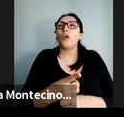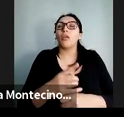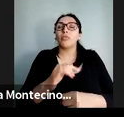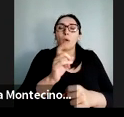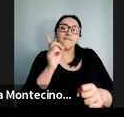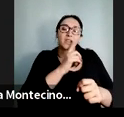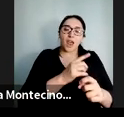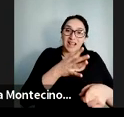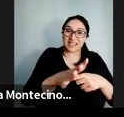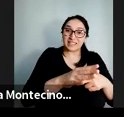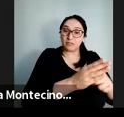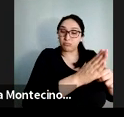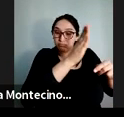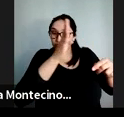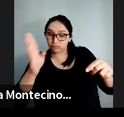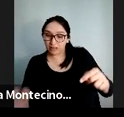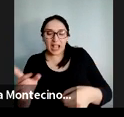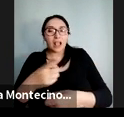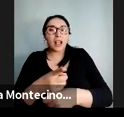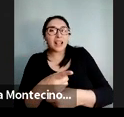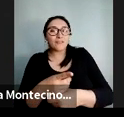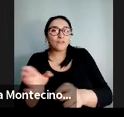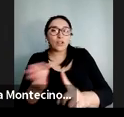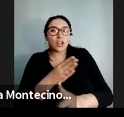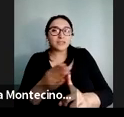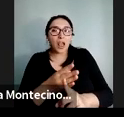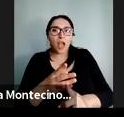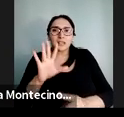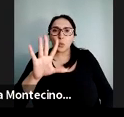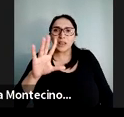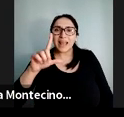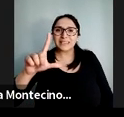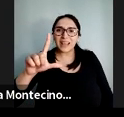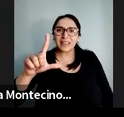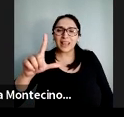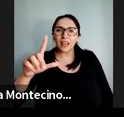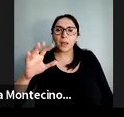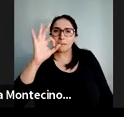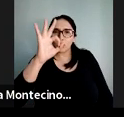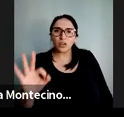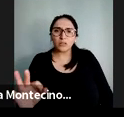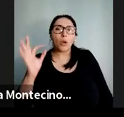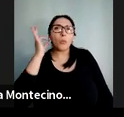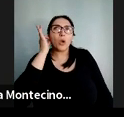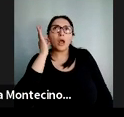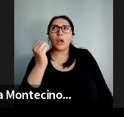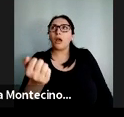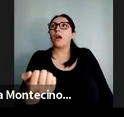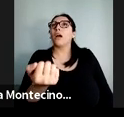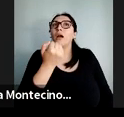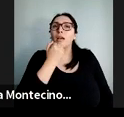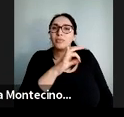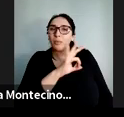que 57 mujeres no habían identificado que habían sido víctimas de violencia en espacios digitales hasta que respondieron la pregunta